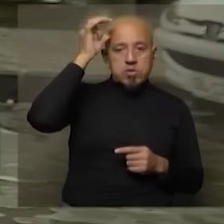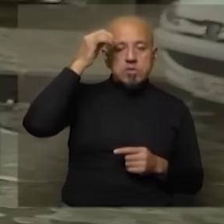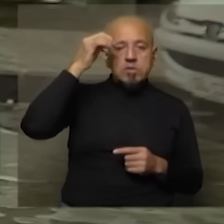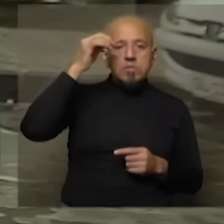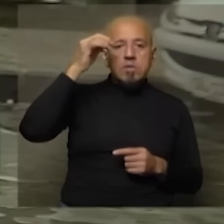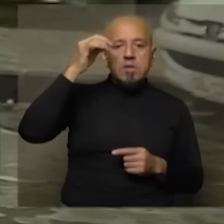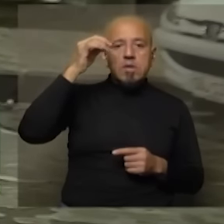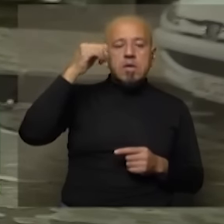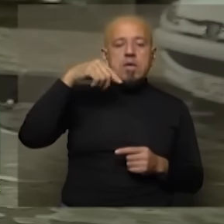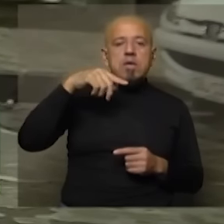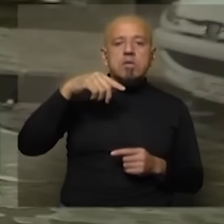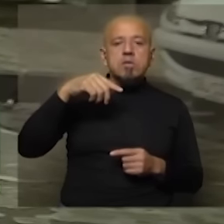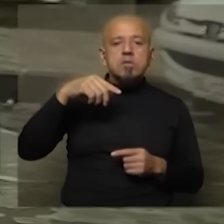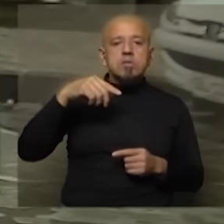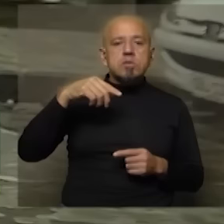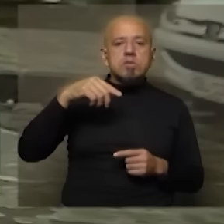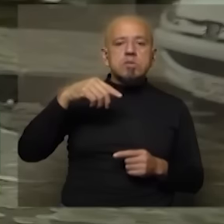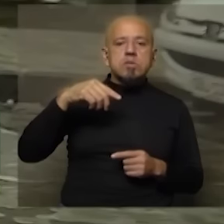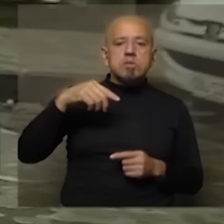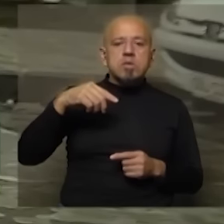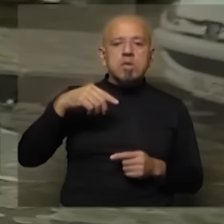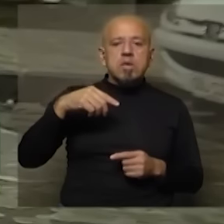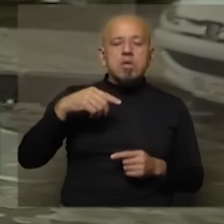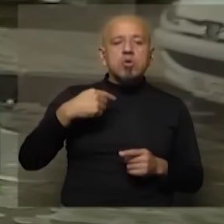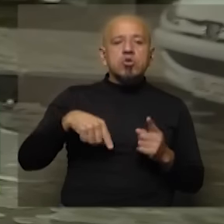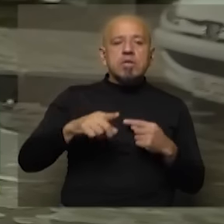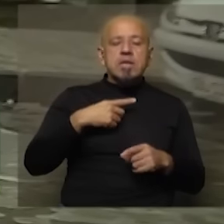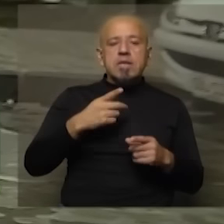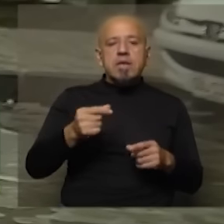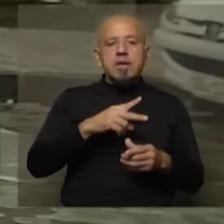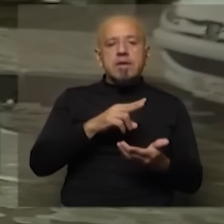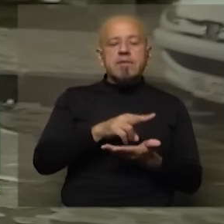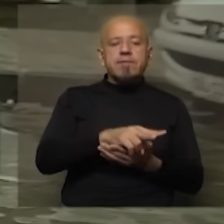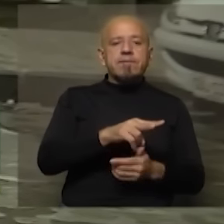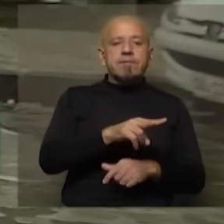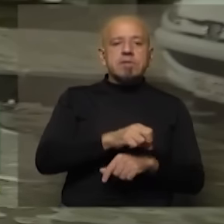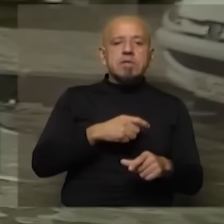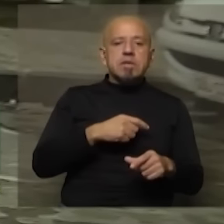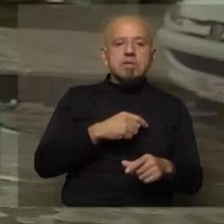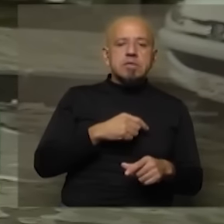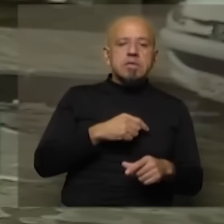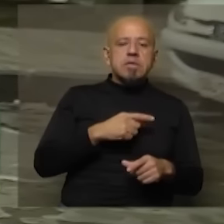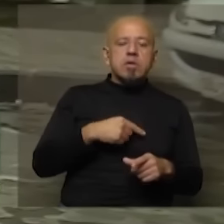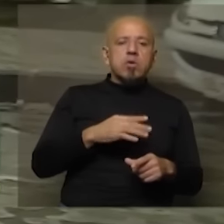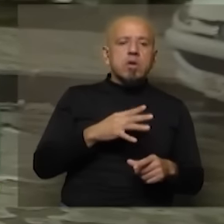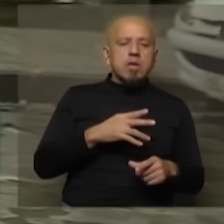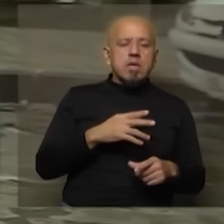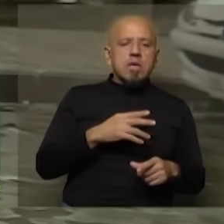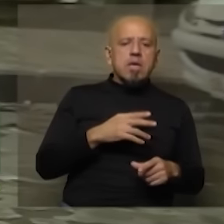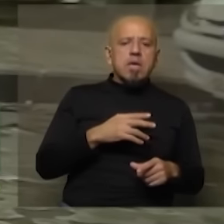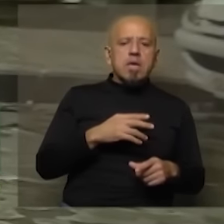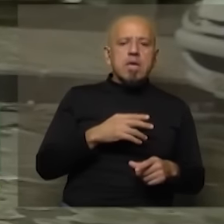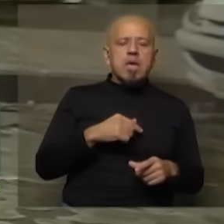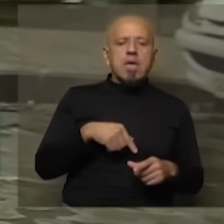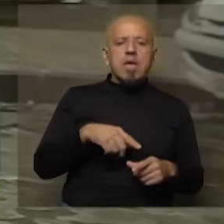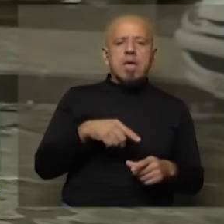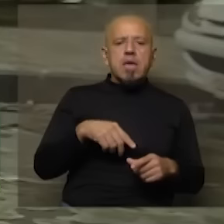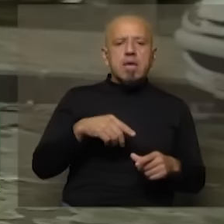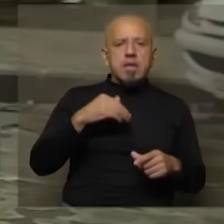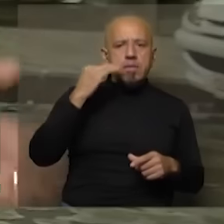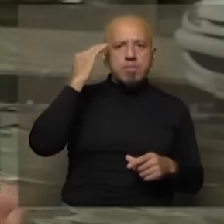de la República. Lo que dijo Marcelo Acuña ante la fiscal Gabriela Fossati y luego ratificó ante la fiscal Sabrina Flores es que el militar retirado,